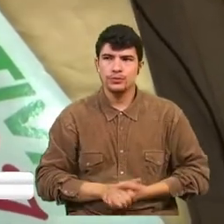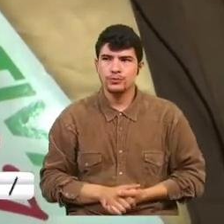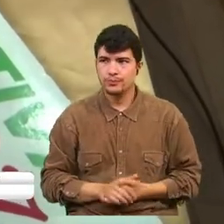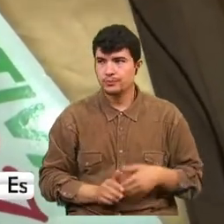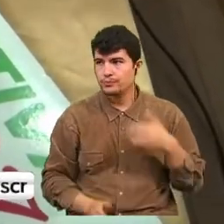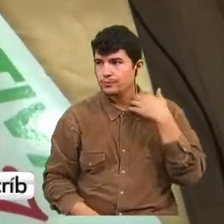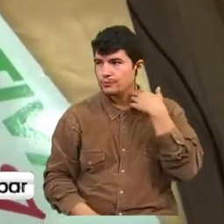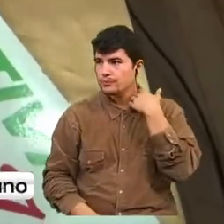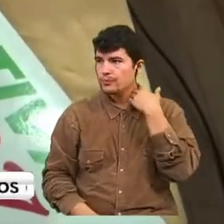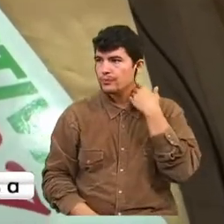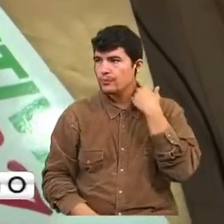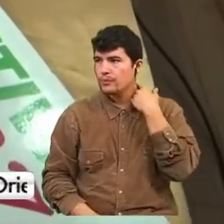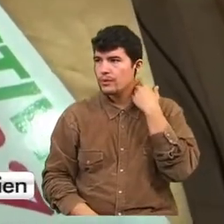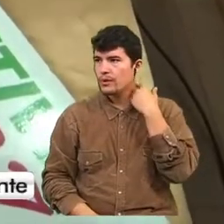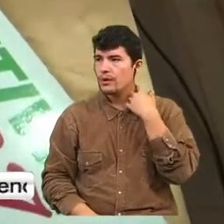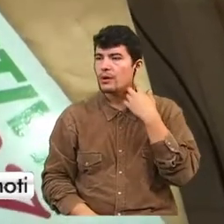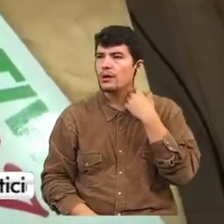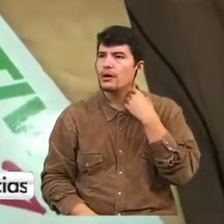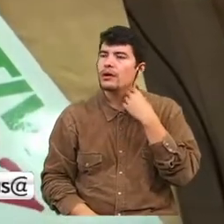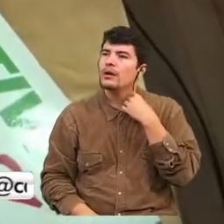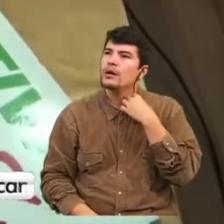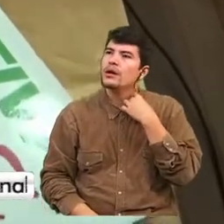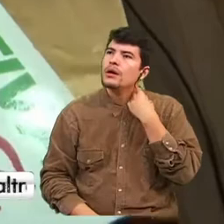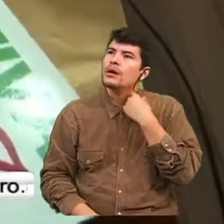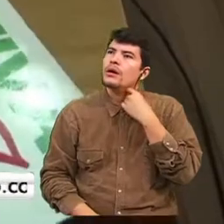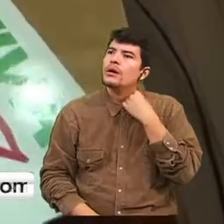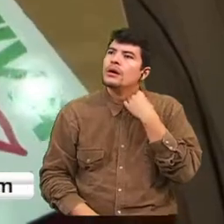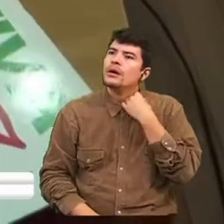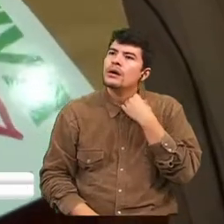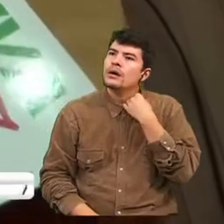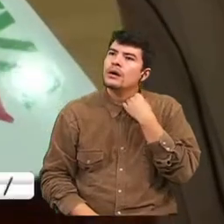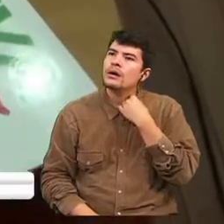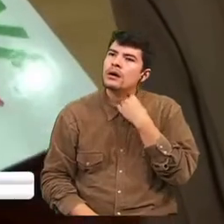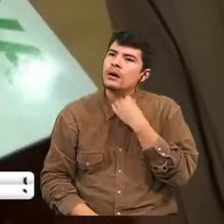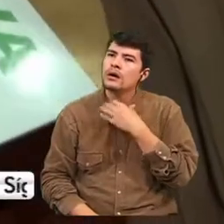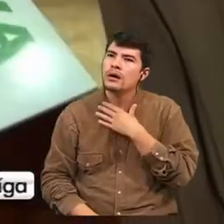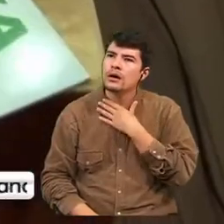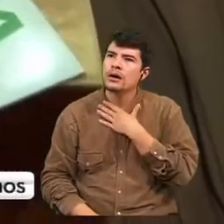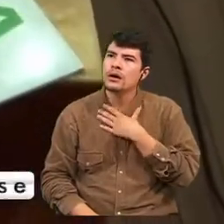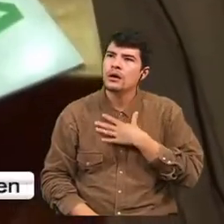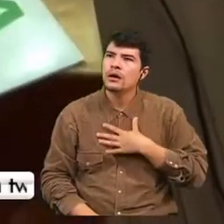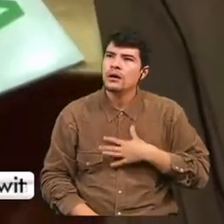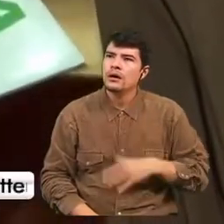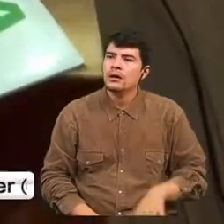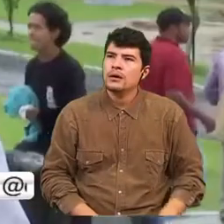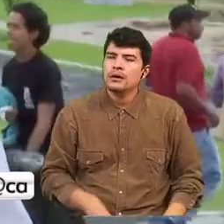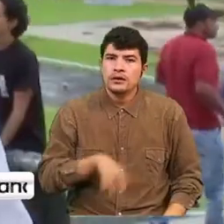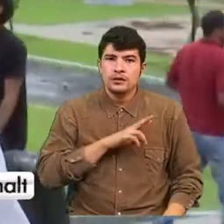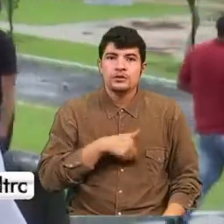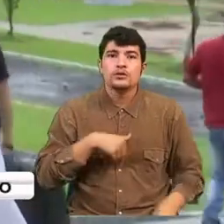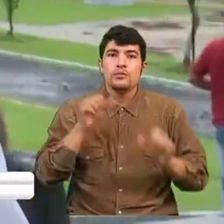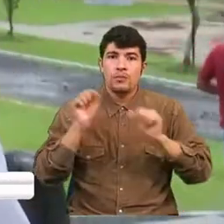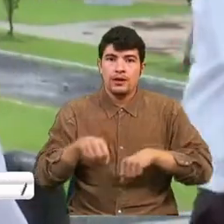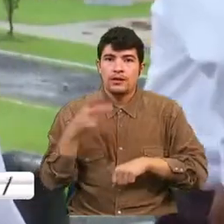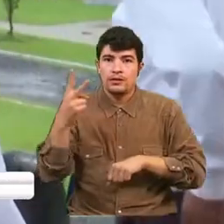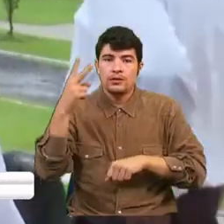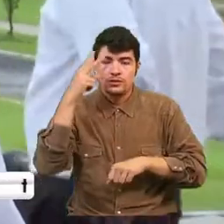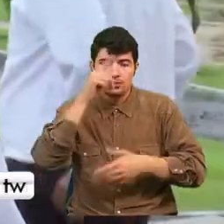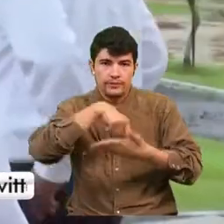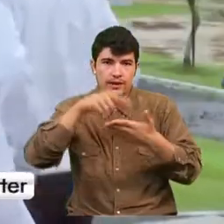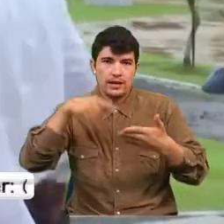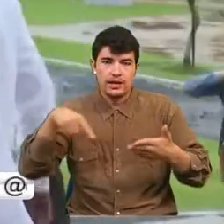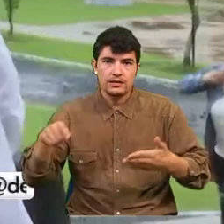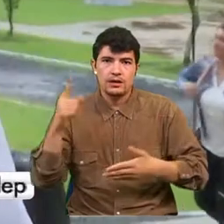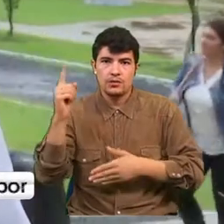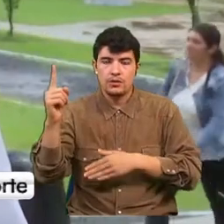ya las 4 alianzas productivas con más de 3.000 millones de pesos. Hemos podido firmar 2 alianzas productivas, una con Azogades